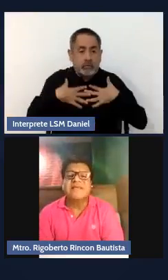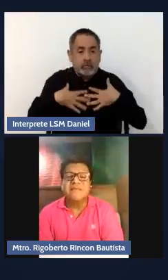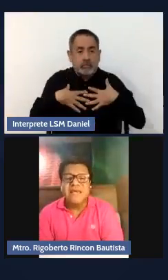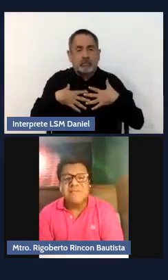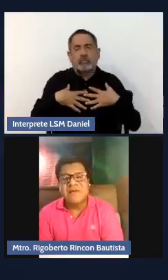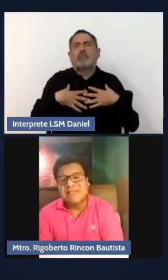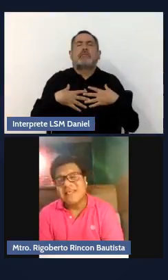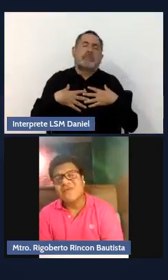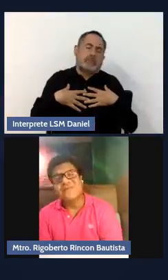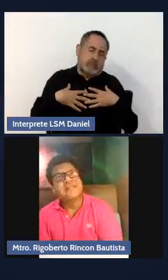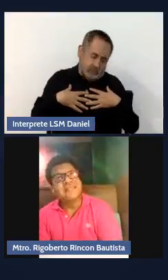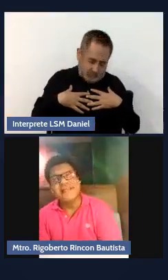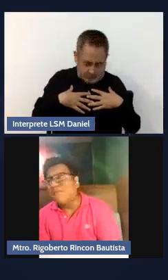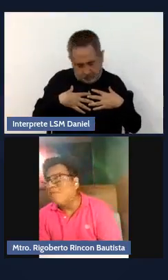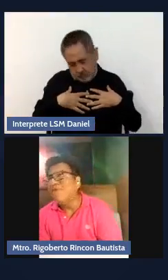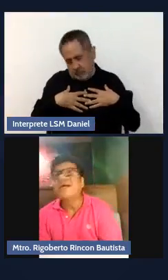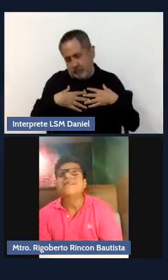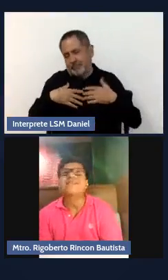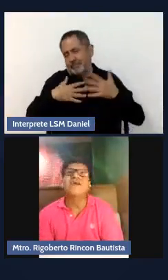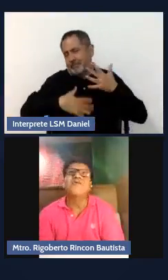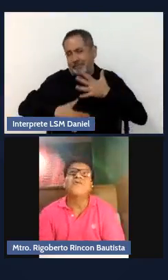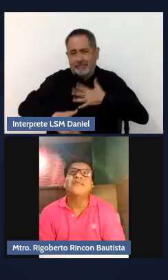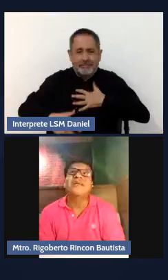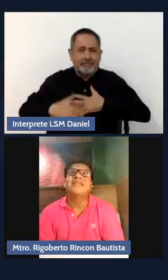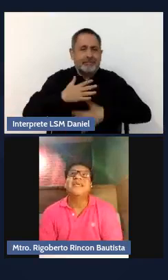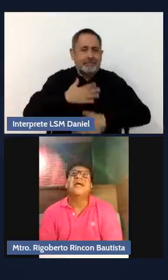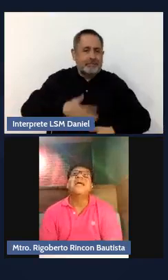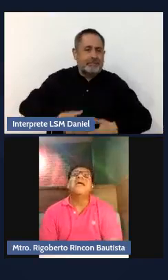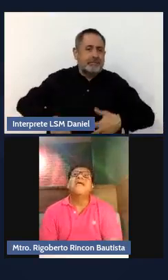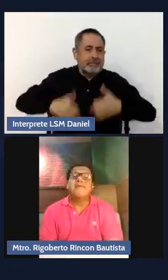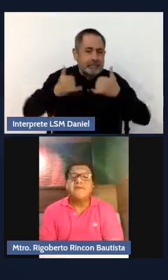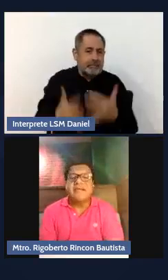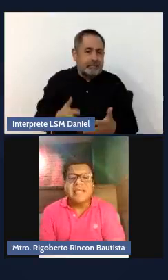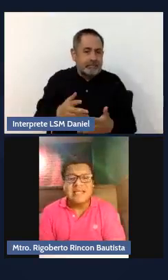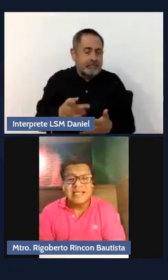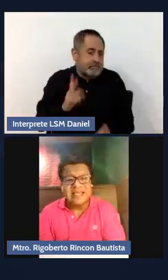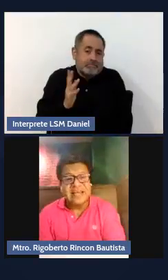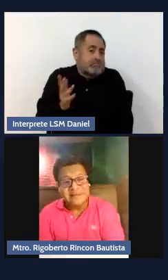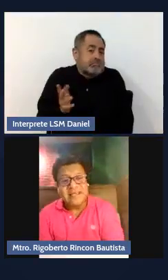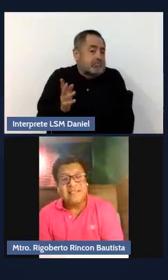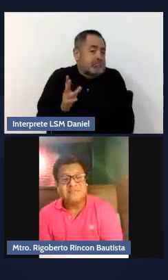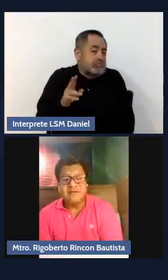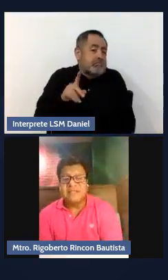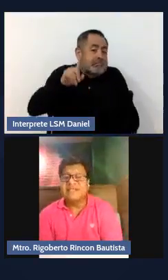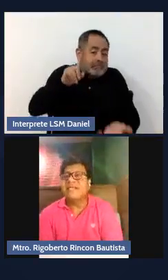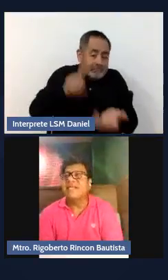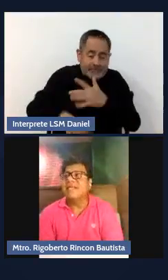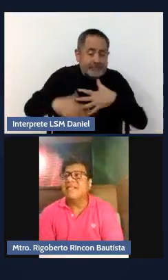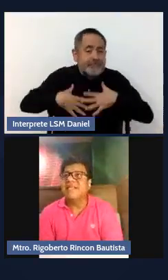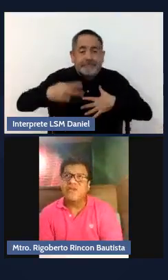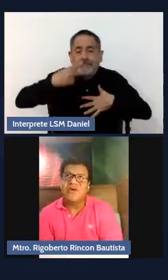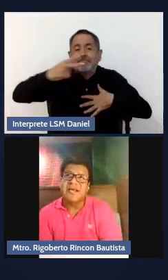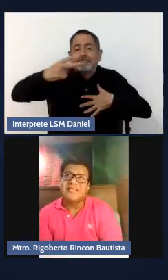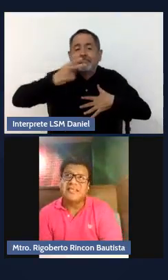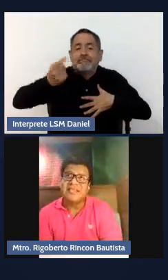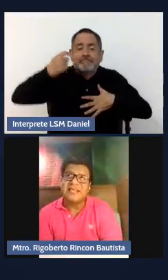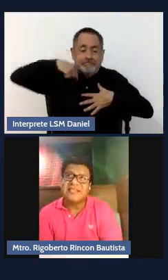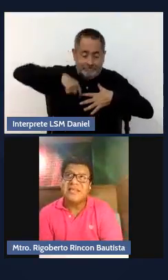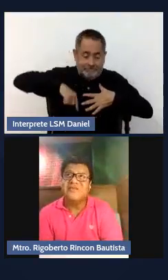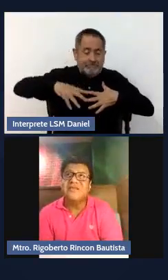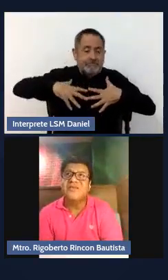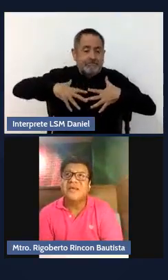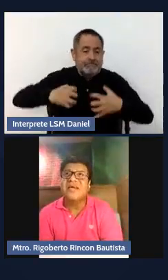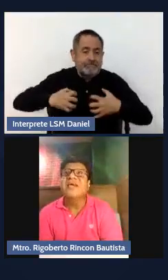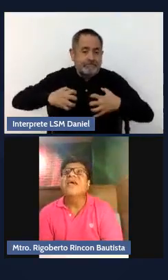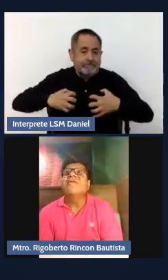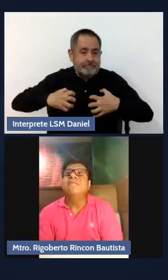que yo me sienta muy cansado durante el día, pero en realidad, tal vez, puede ser que en realidad no es que esté cansado, sino que